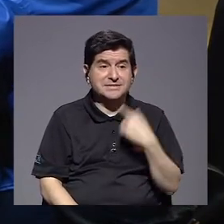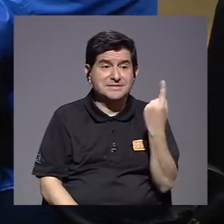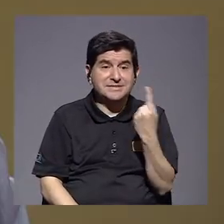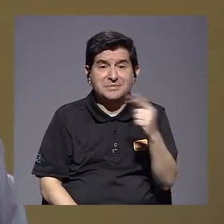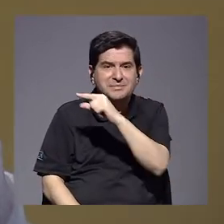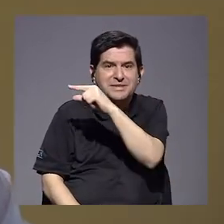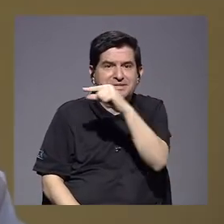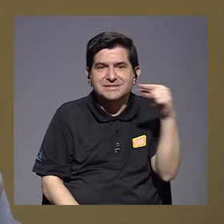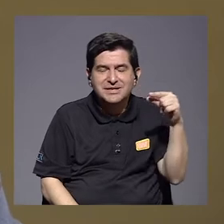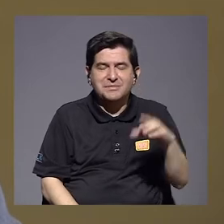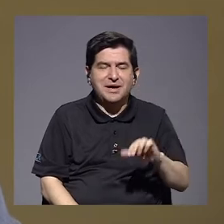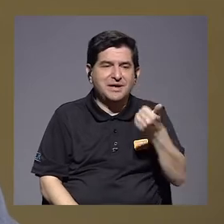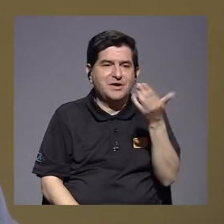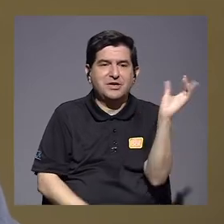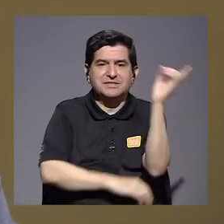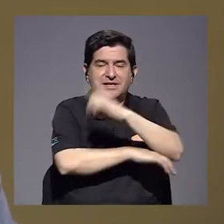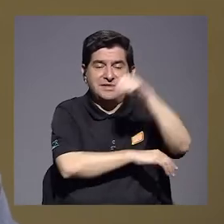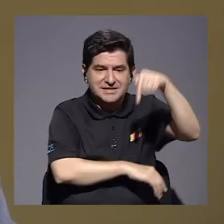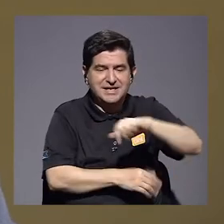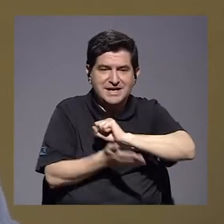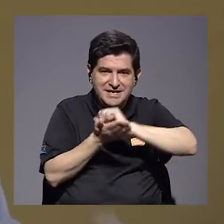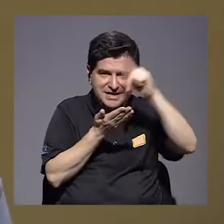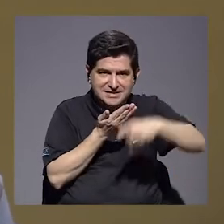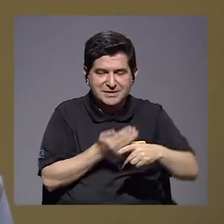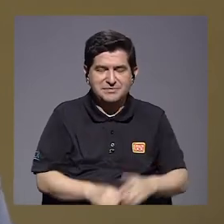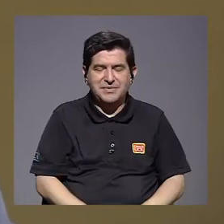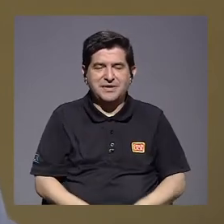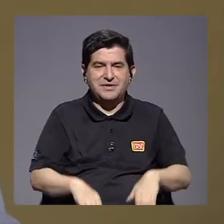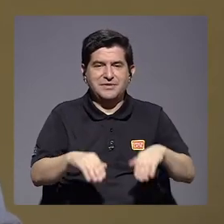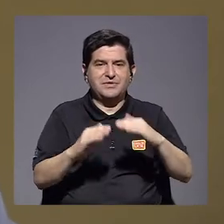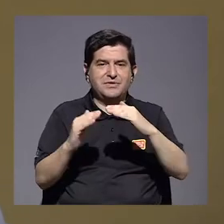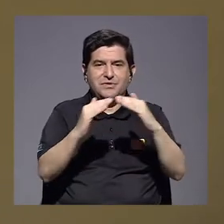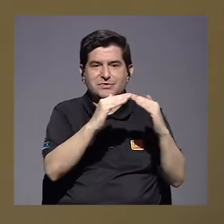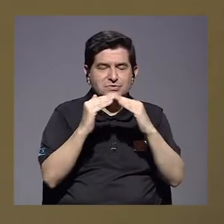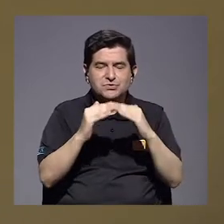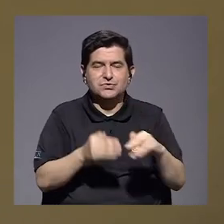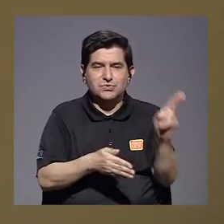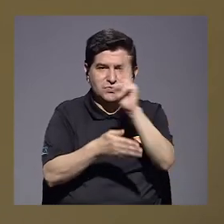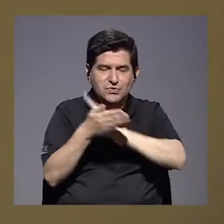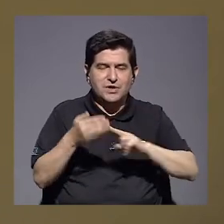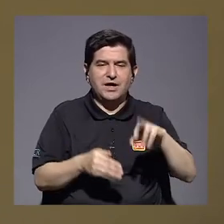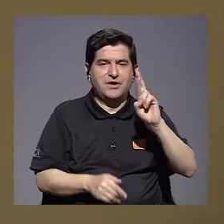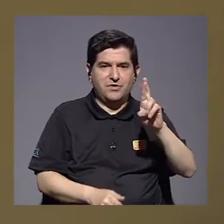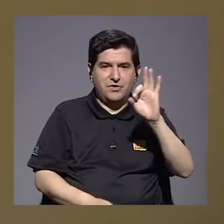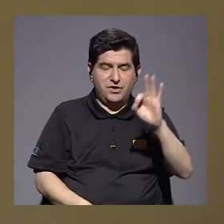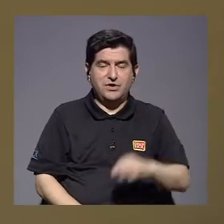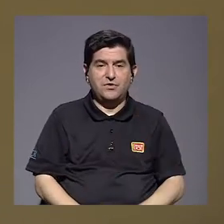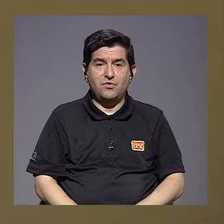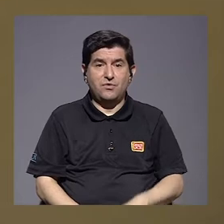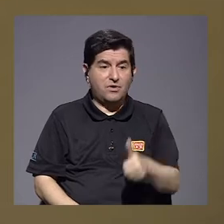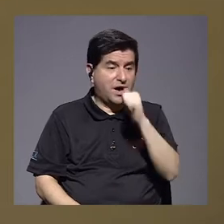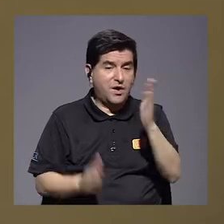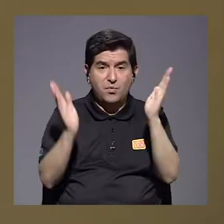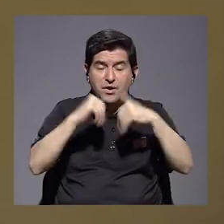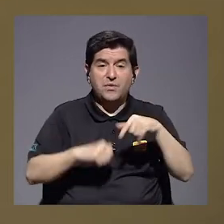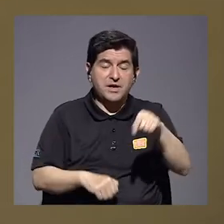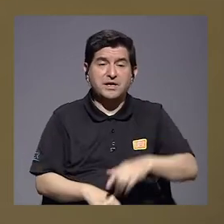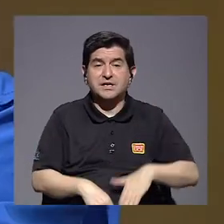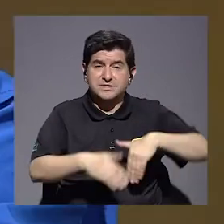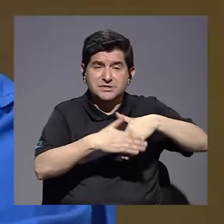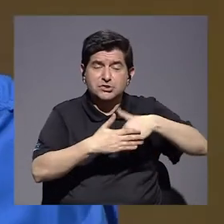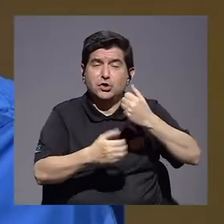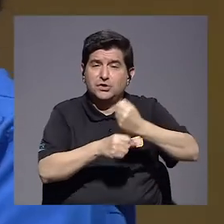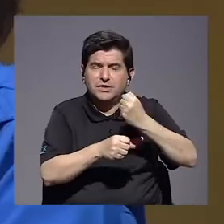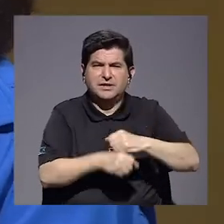no hay semana, inclusive cada 15 días aquí en San Pedro, en el campo de Rodrigo Facio, que no se nos vaya el agua. Ajá. Eso nos impide operar. Bueno, un